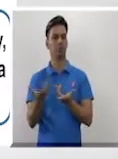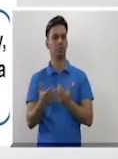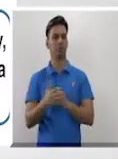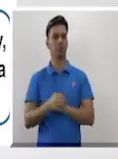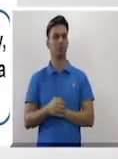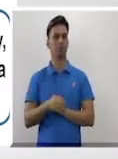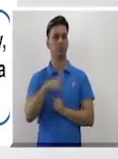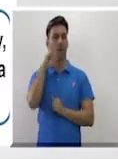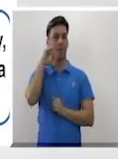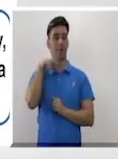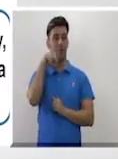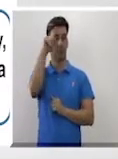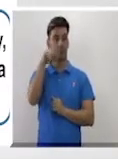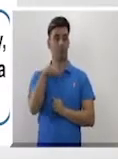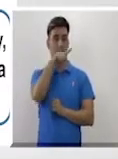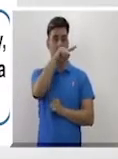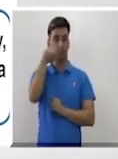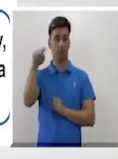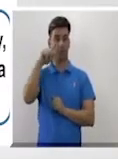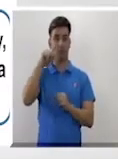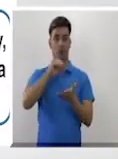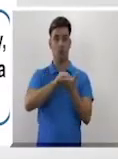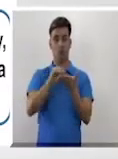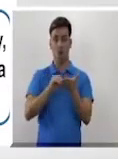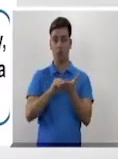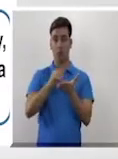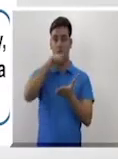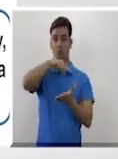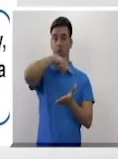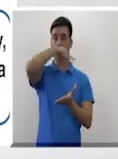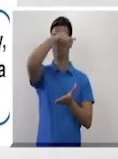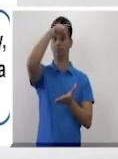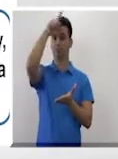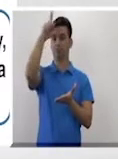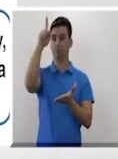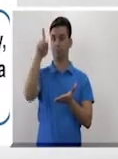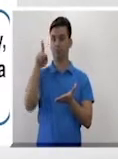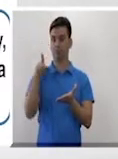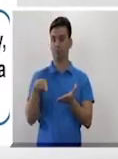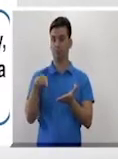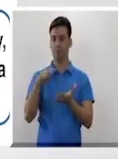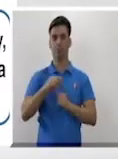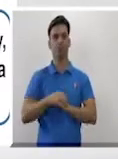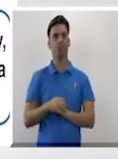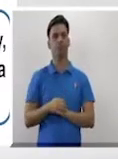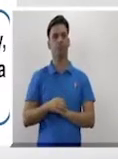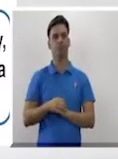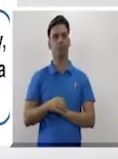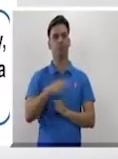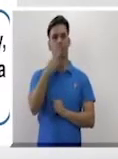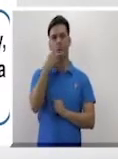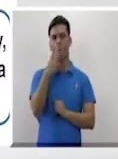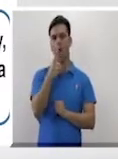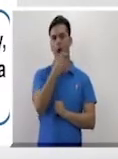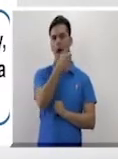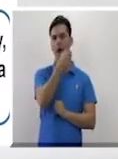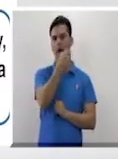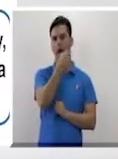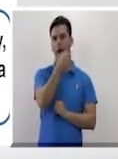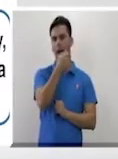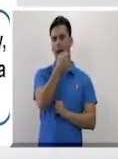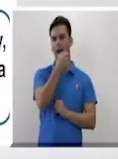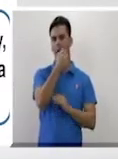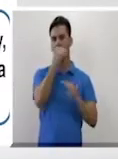parábola abre hacia abajo. Por tanto, el valor de A es menor